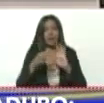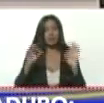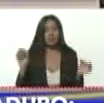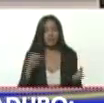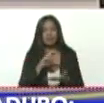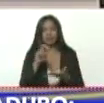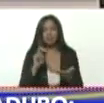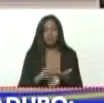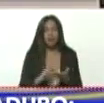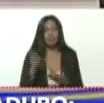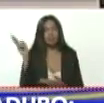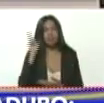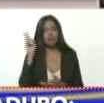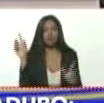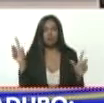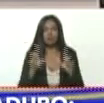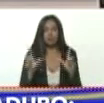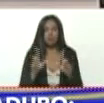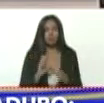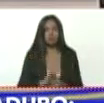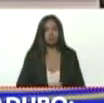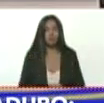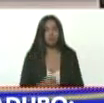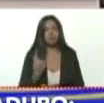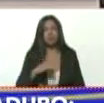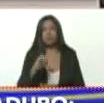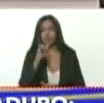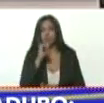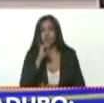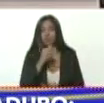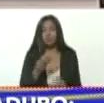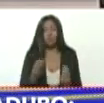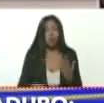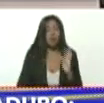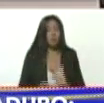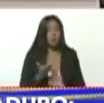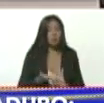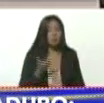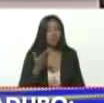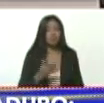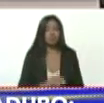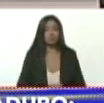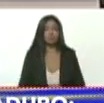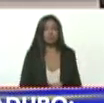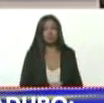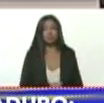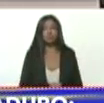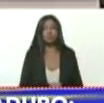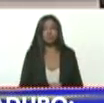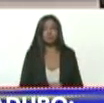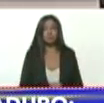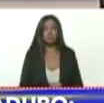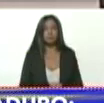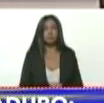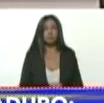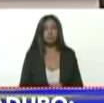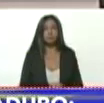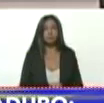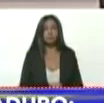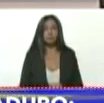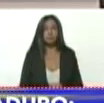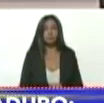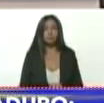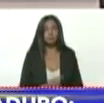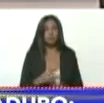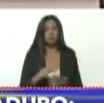nacional de radio y televisión, tengo información muy importante de los